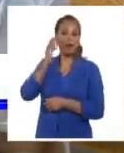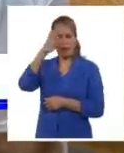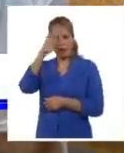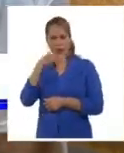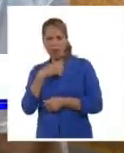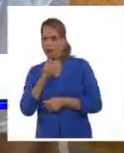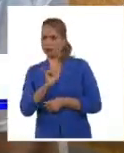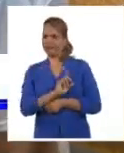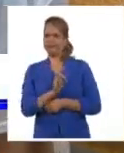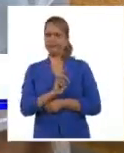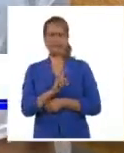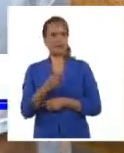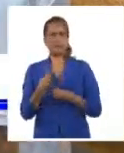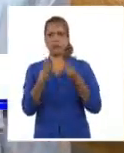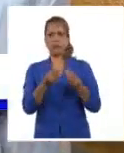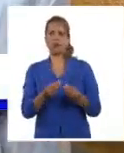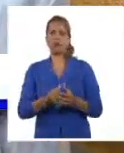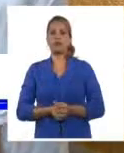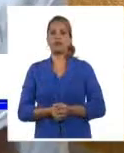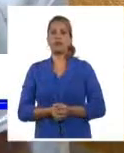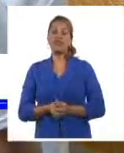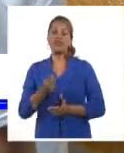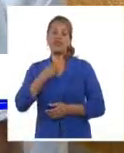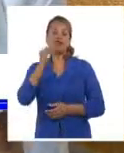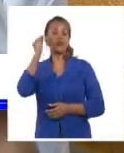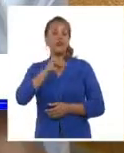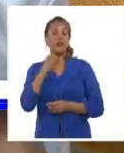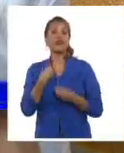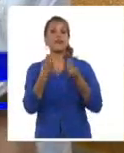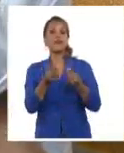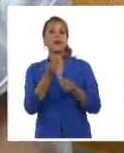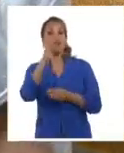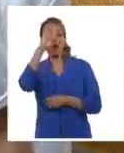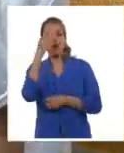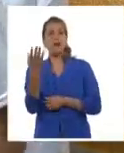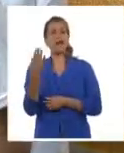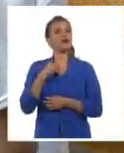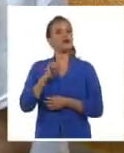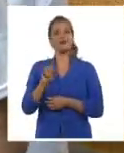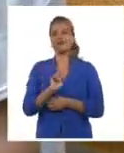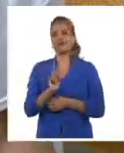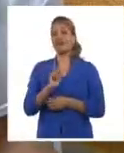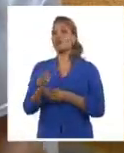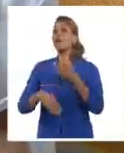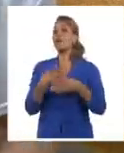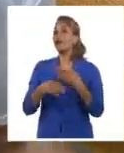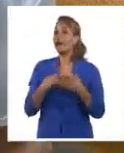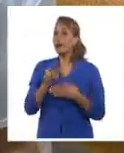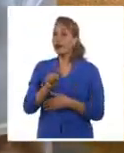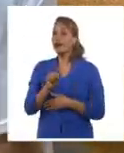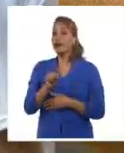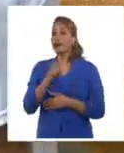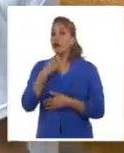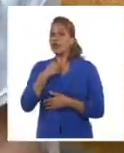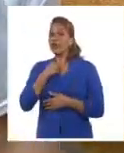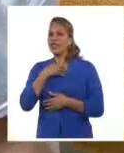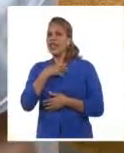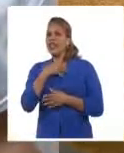y que tenían que mandarlo a Cuba, me decían, es un problema porque me voy a poner, ¿tienen